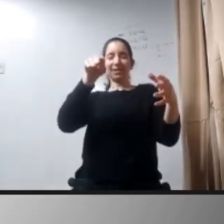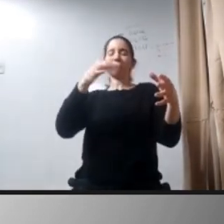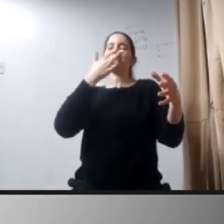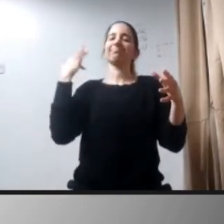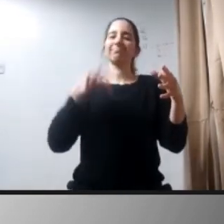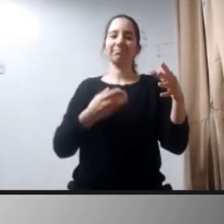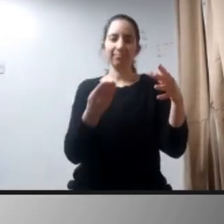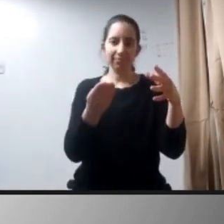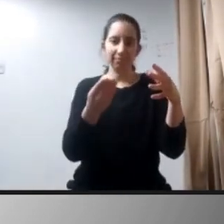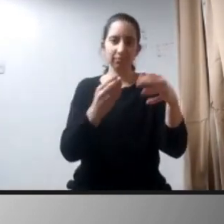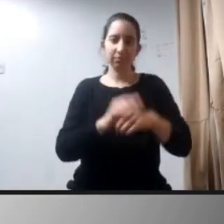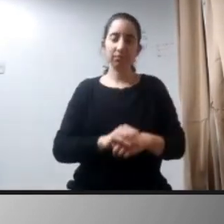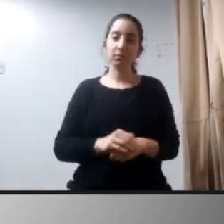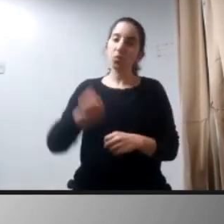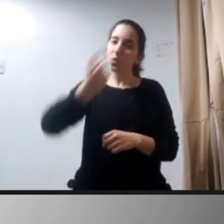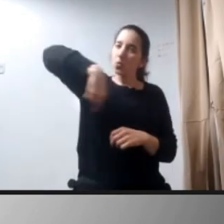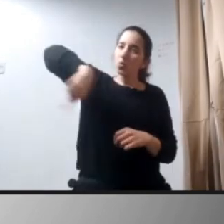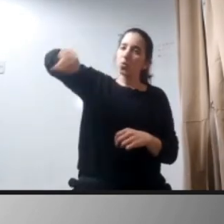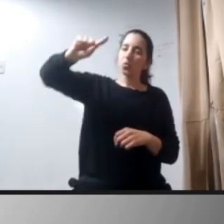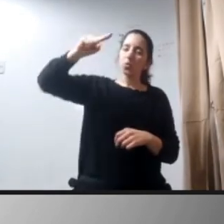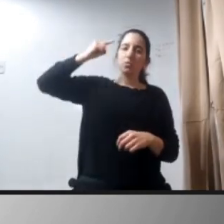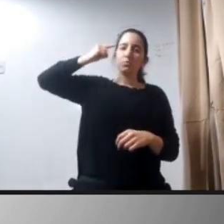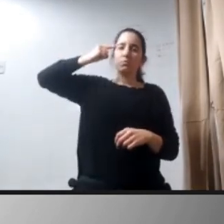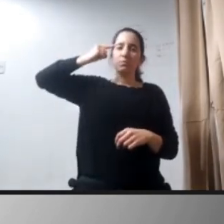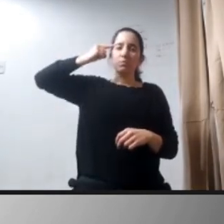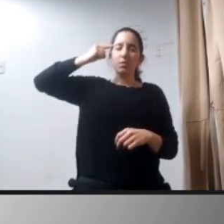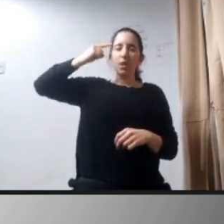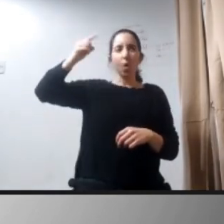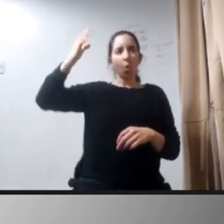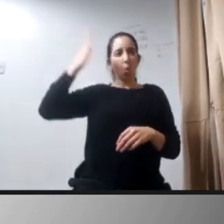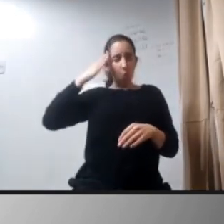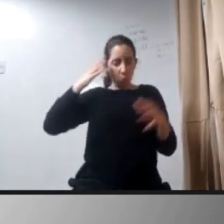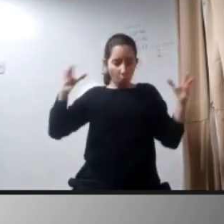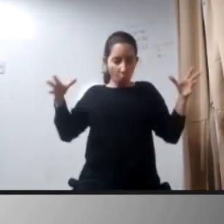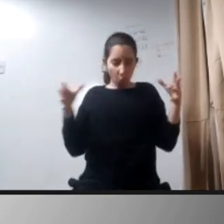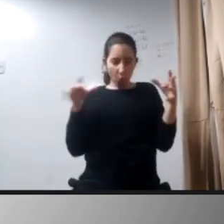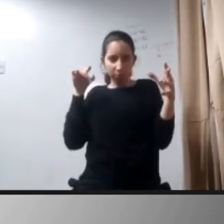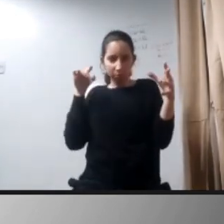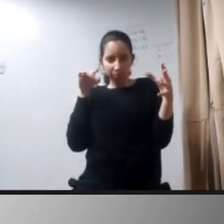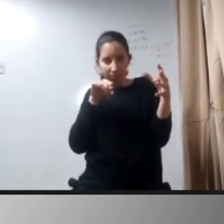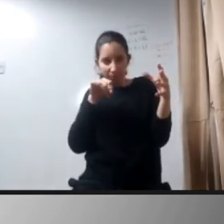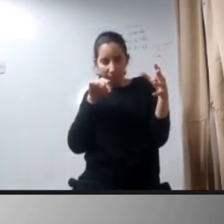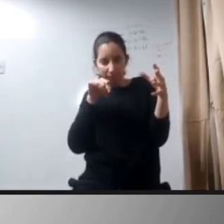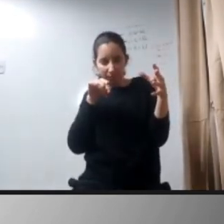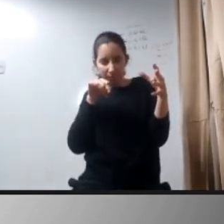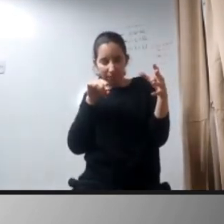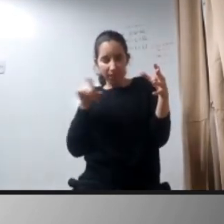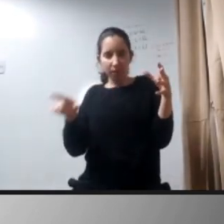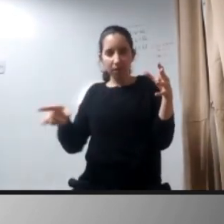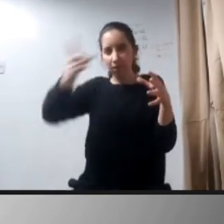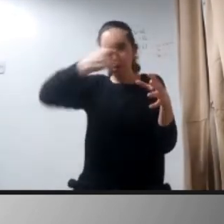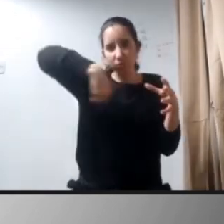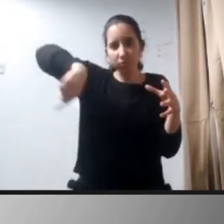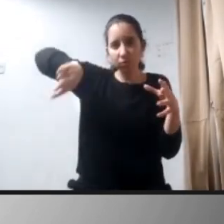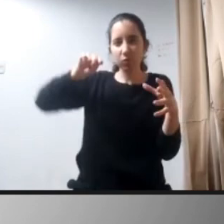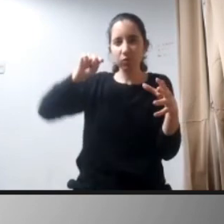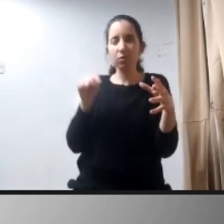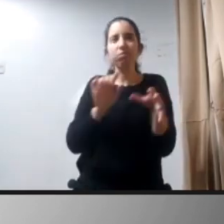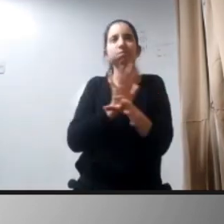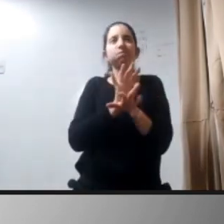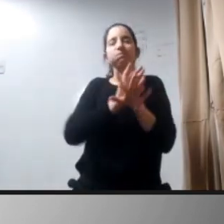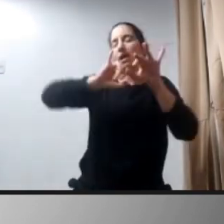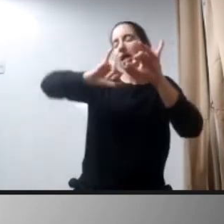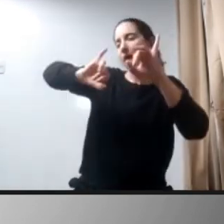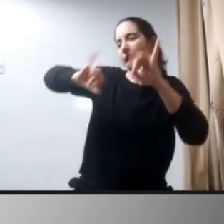que nosotros, es cierto que vivimos en una configuración cultural determinada, pero eso no quiere decir que nos tengamos que adaptar y tengamos que